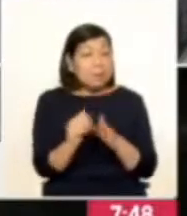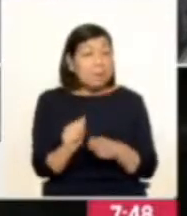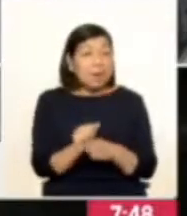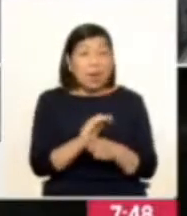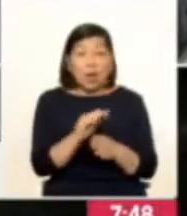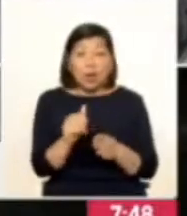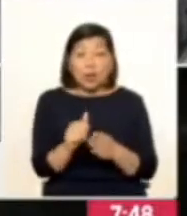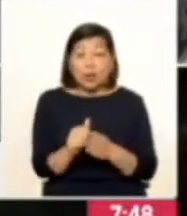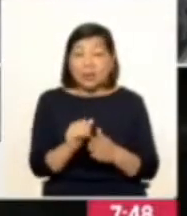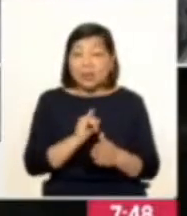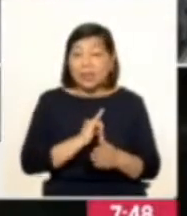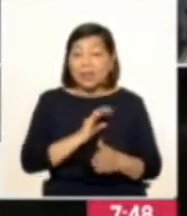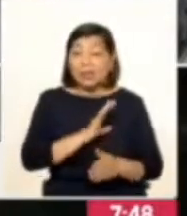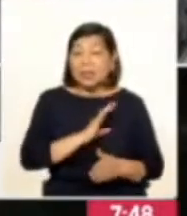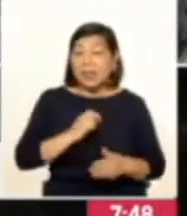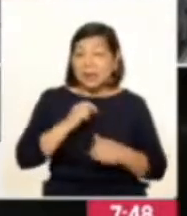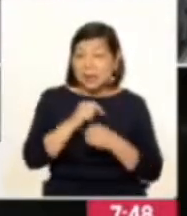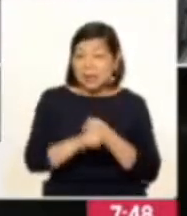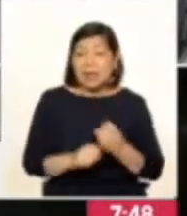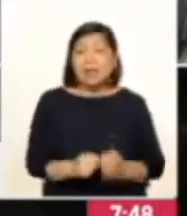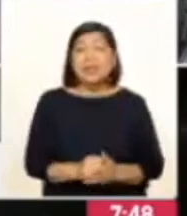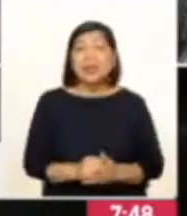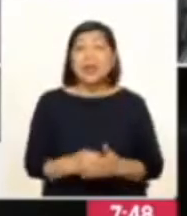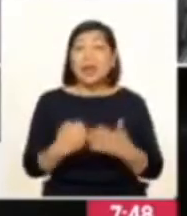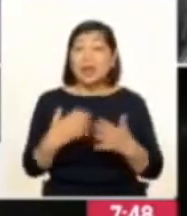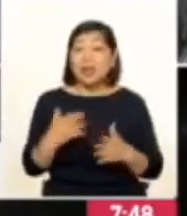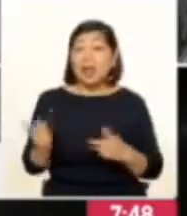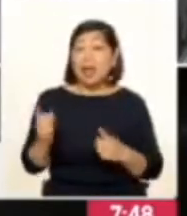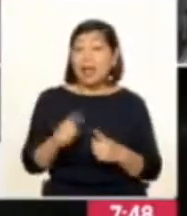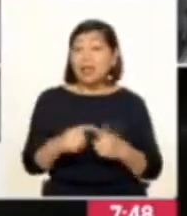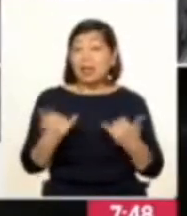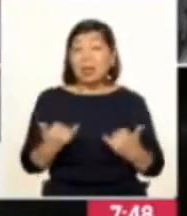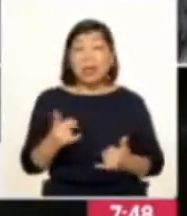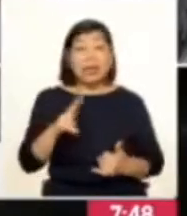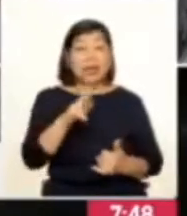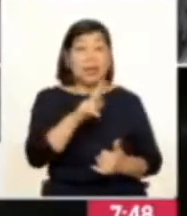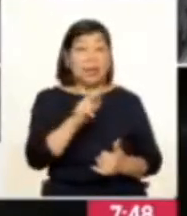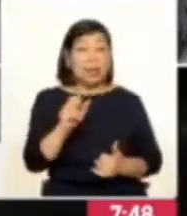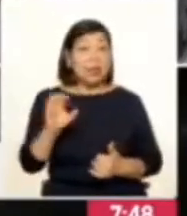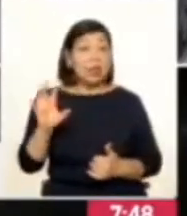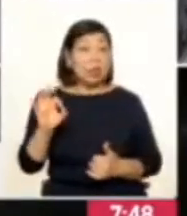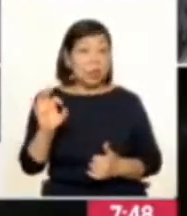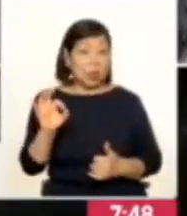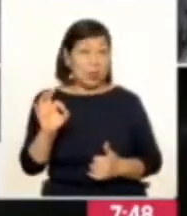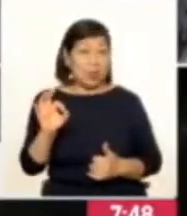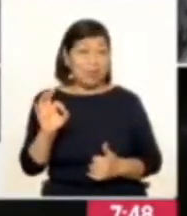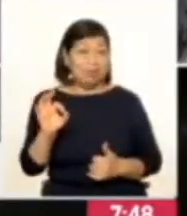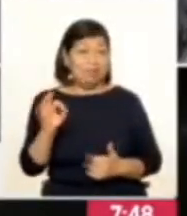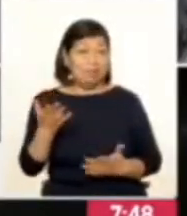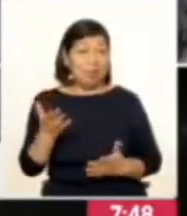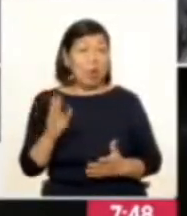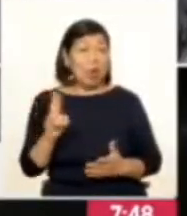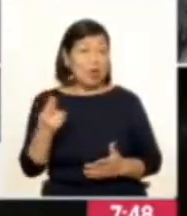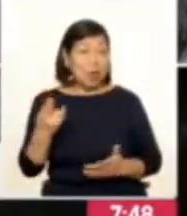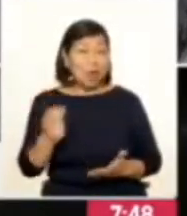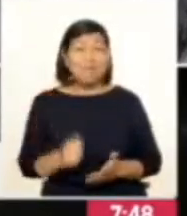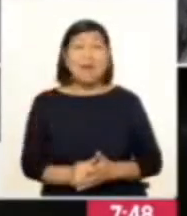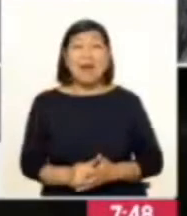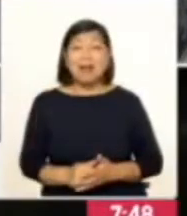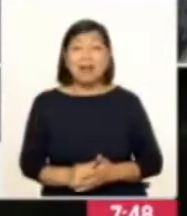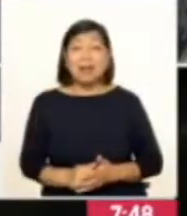todas las entidades del gobierno nacional y ya a la fecha tenemos más de 350 casos de corrupción